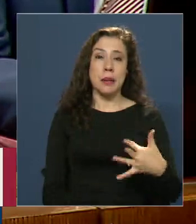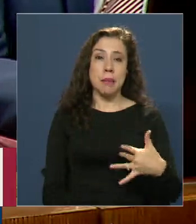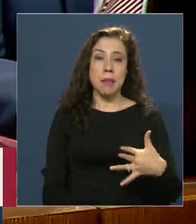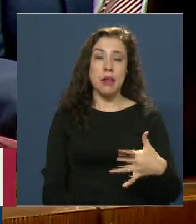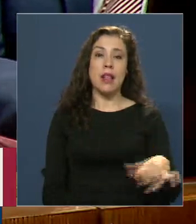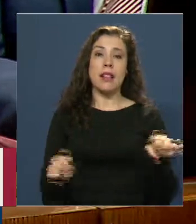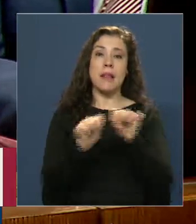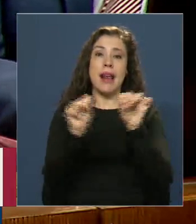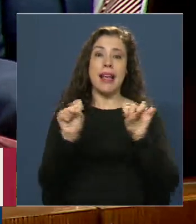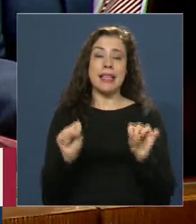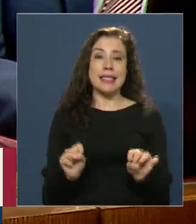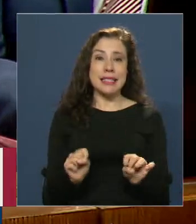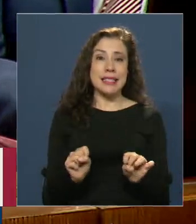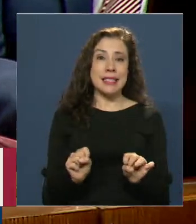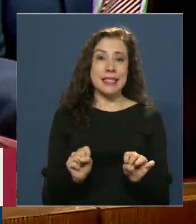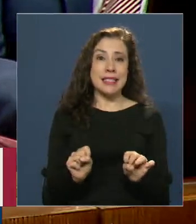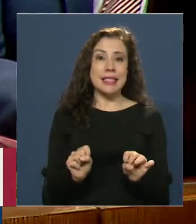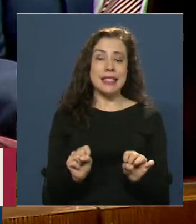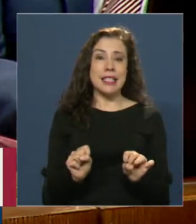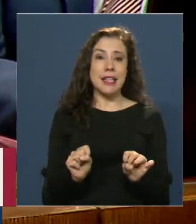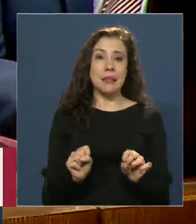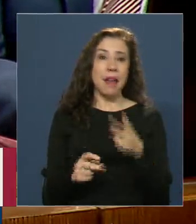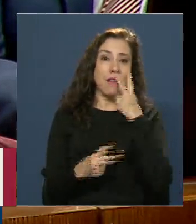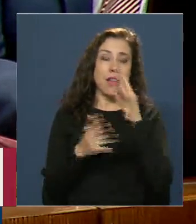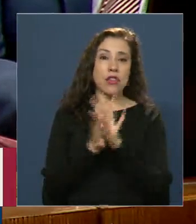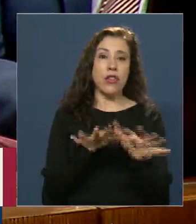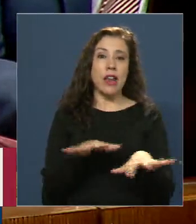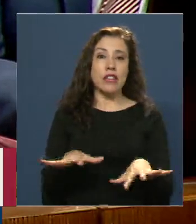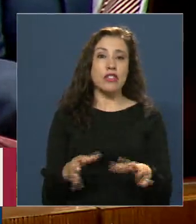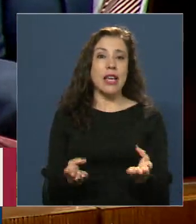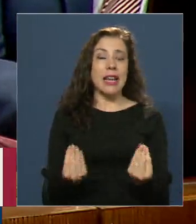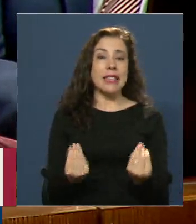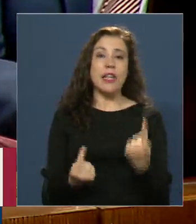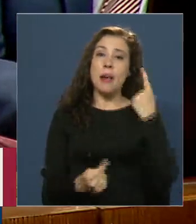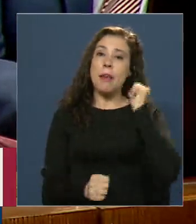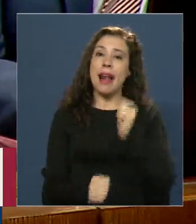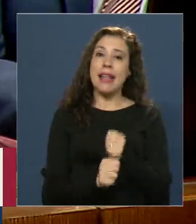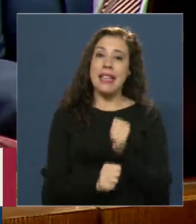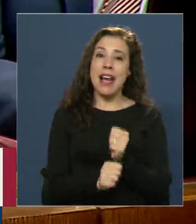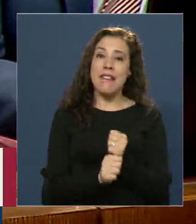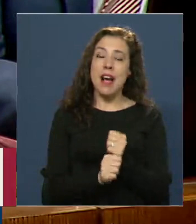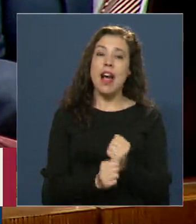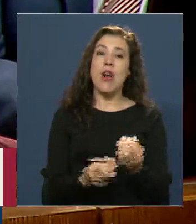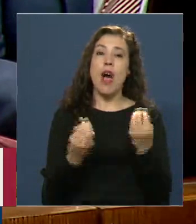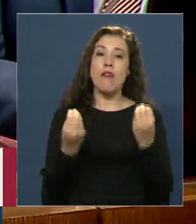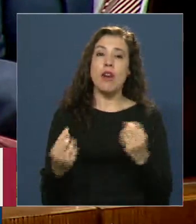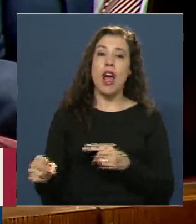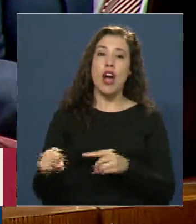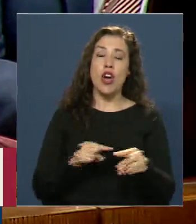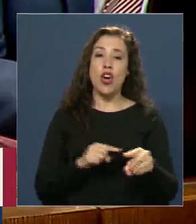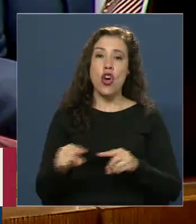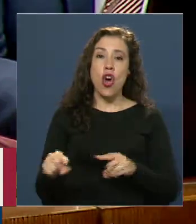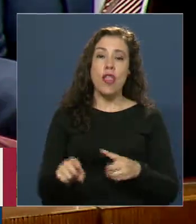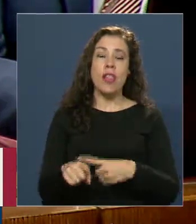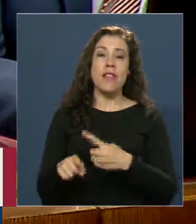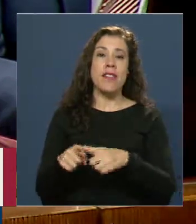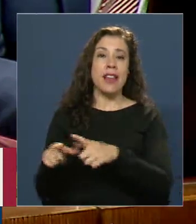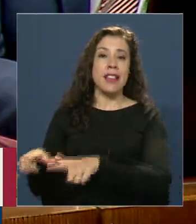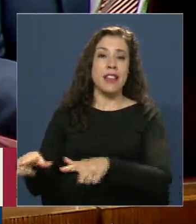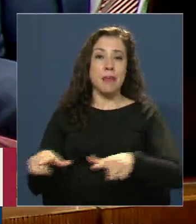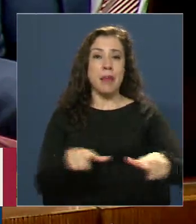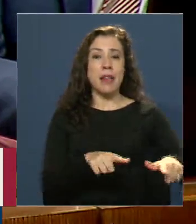que el sistema contemple las atribuciones necesarias para trabajar hacia una correcta coordinación